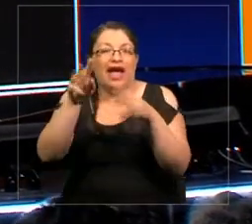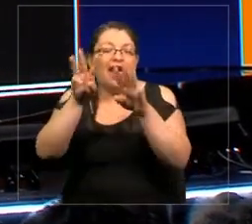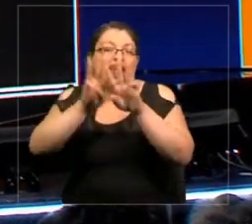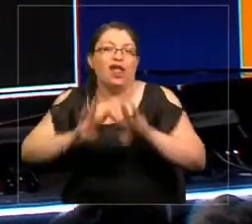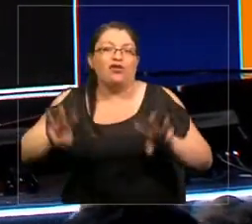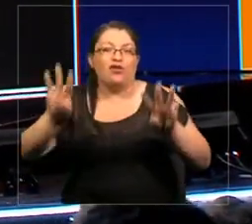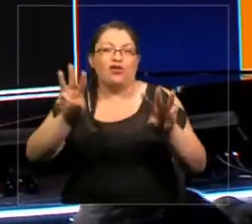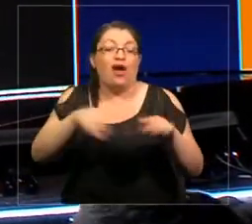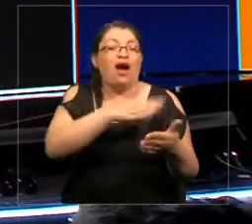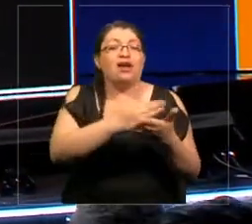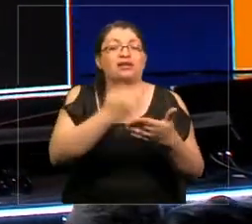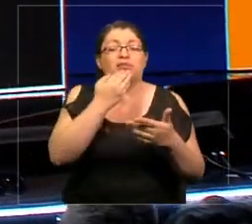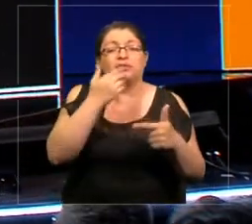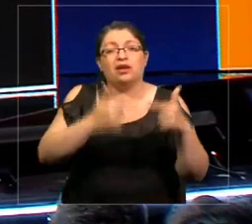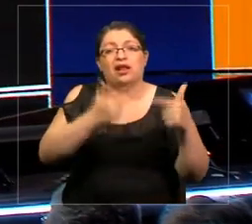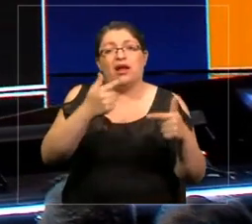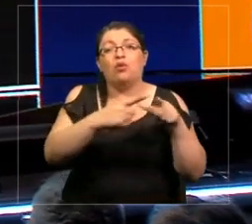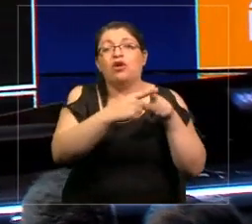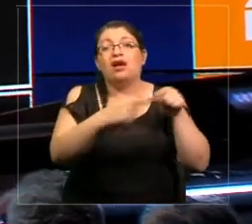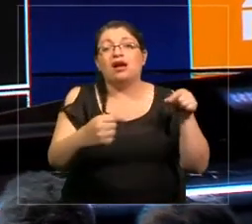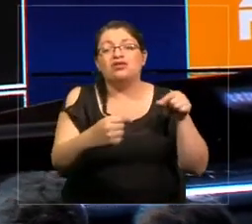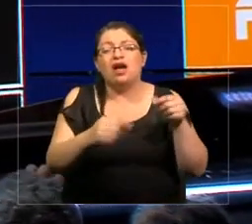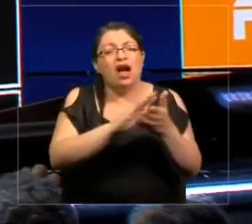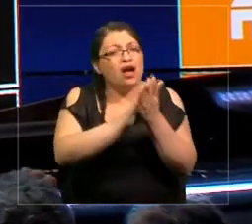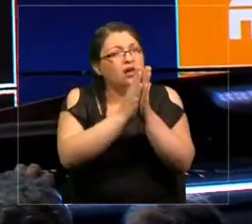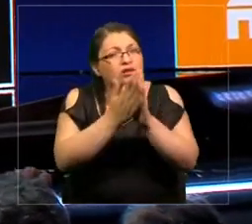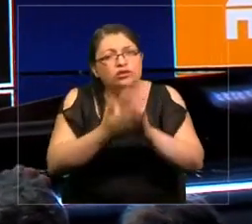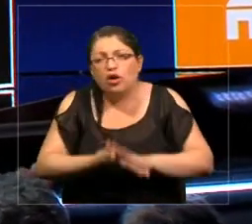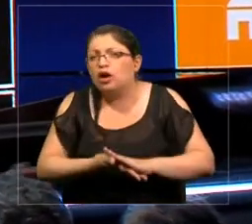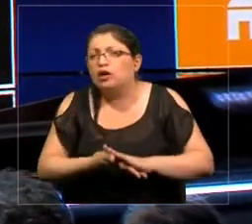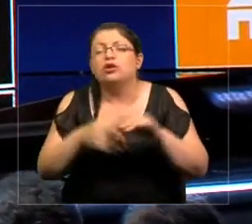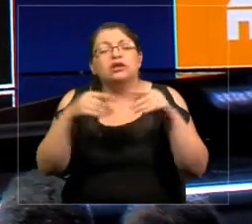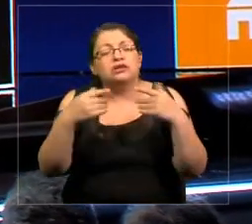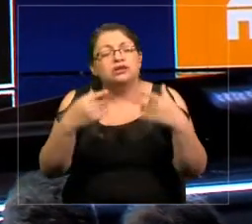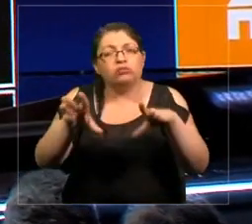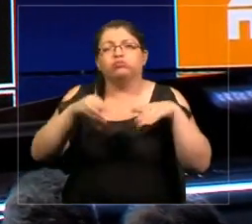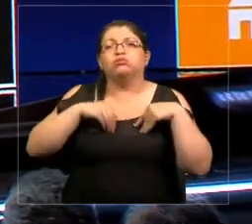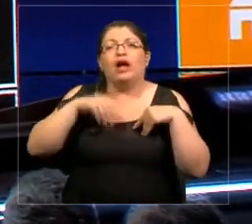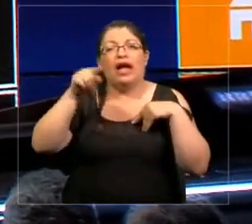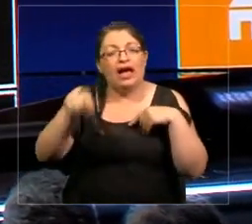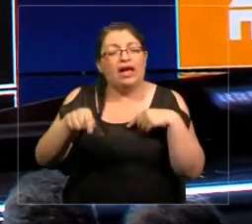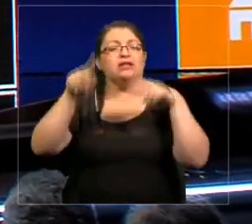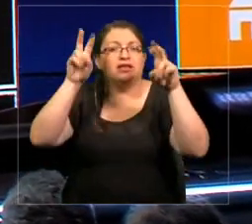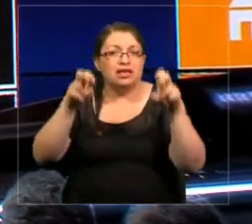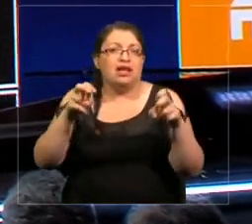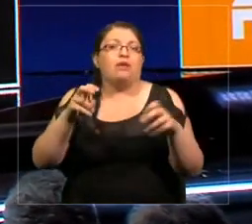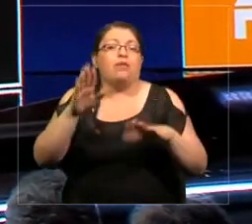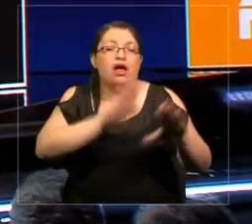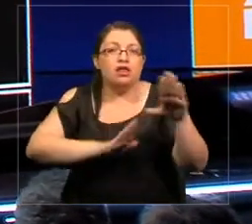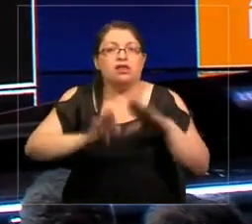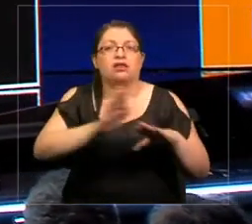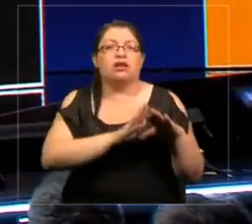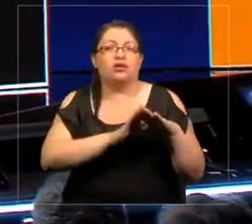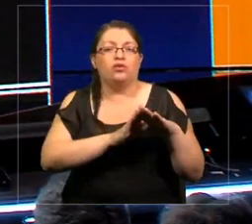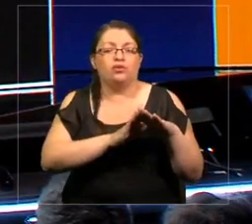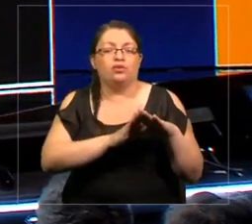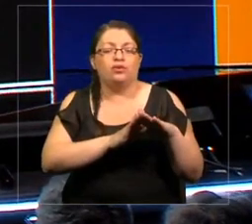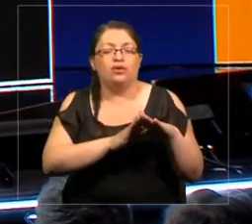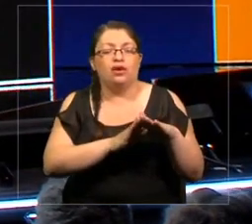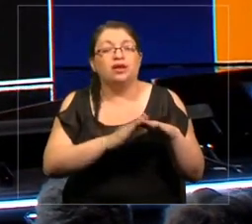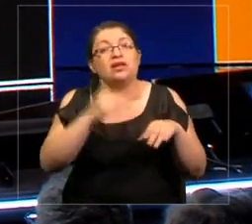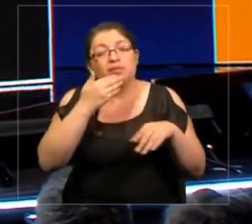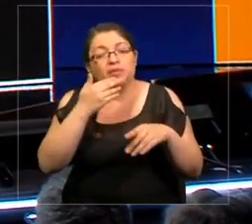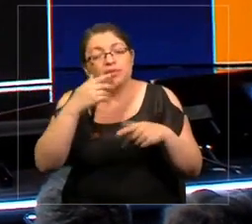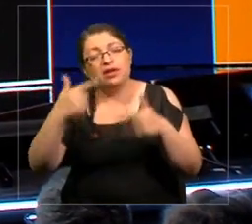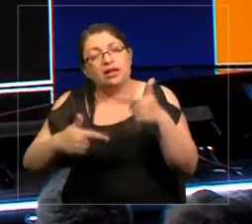las políticas nacionales que están todas empapadas por este tema de la sostenibilidad las políticas locales también